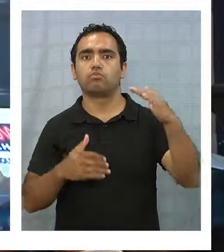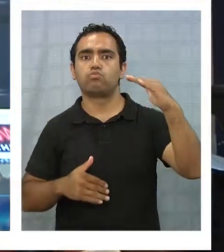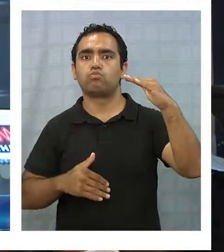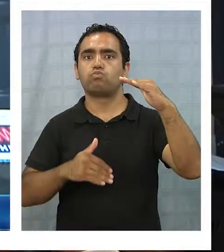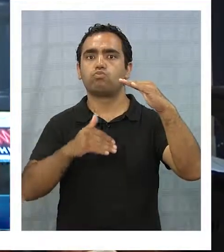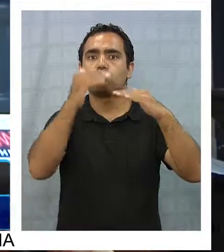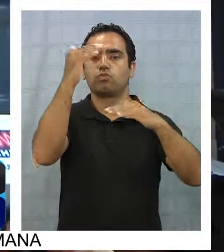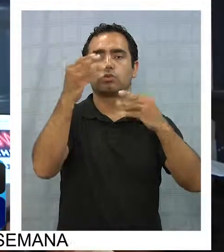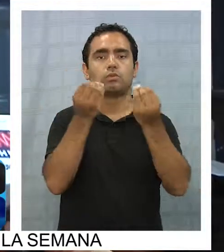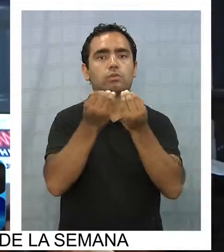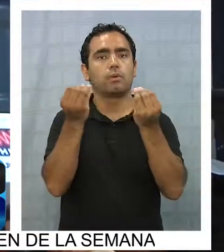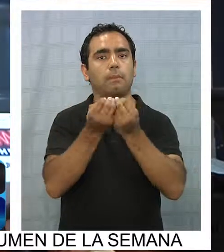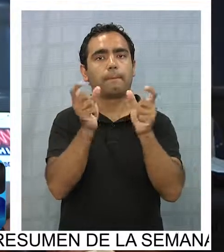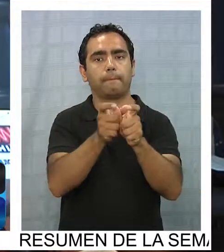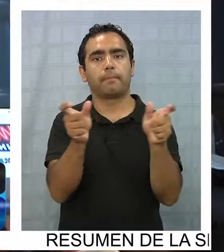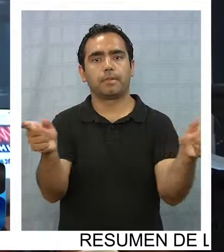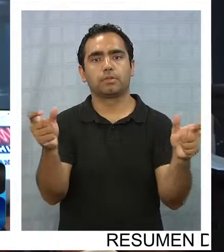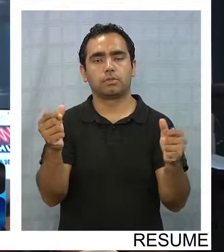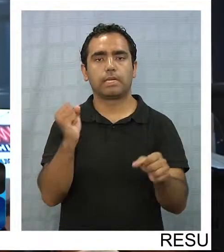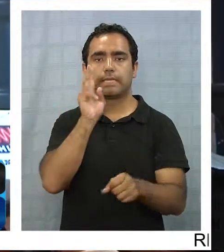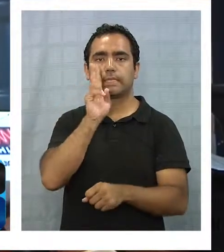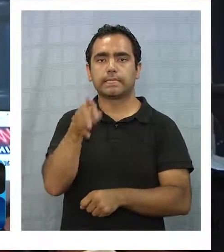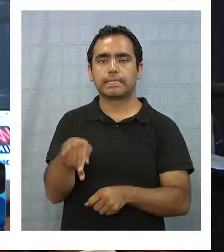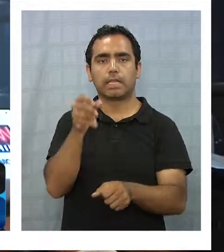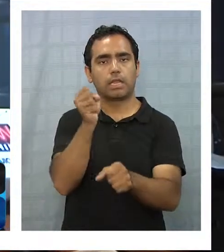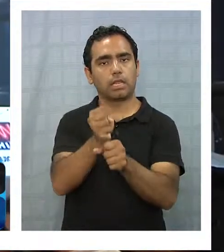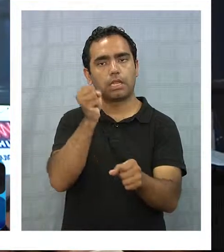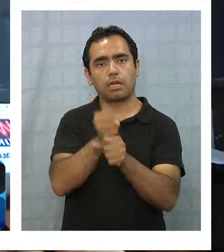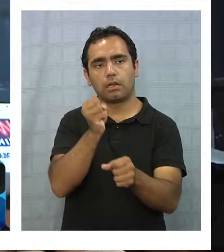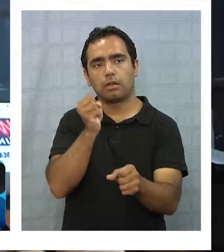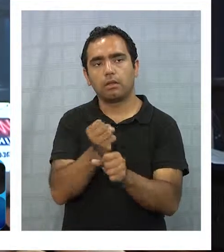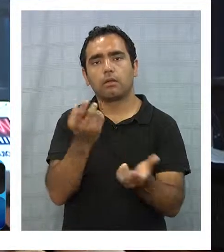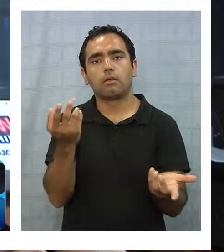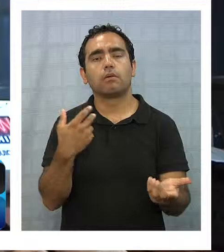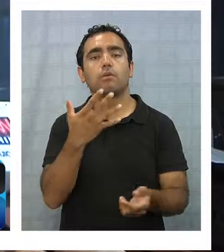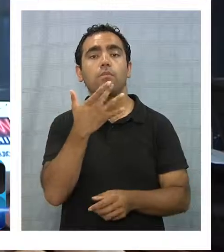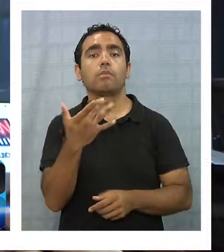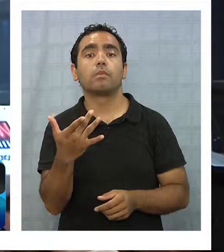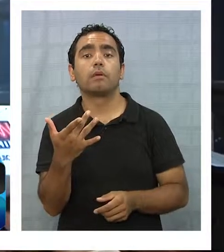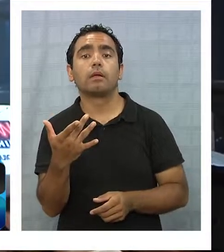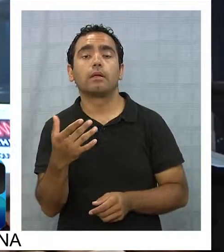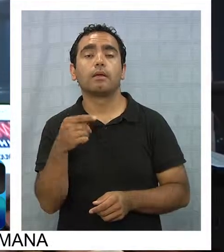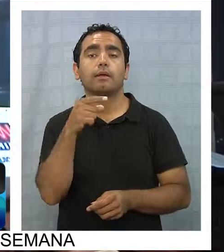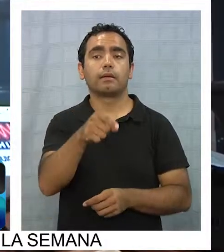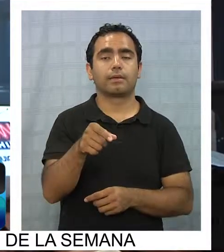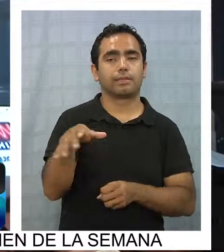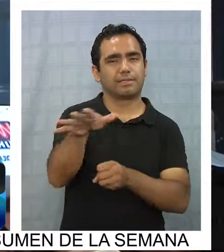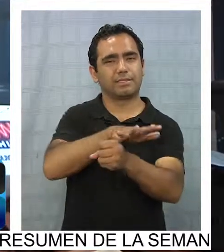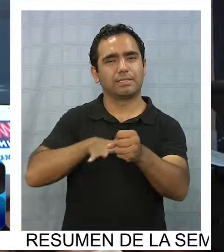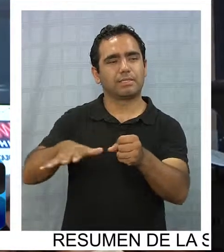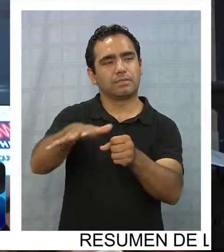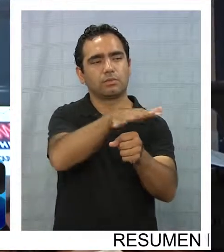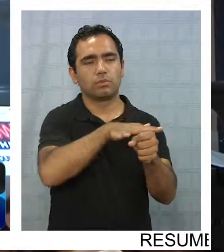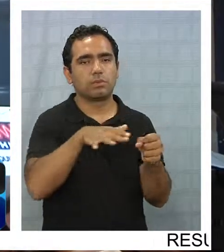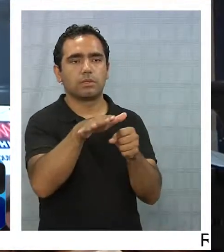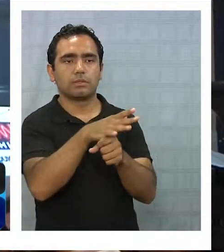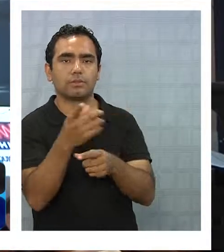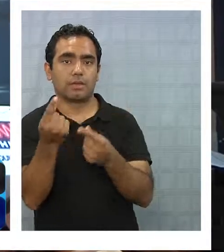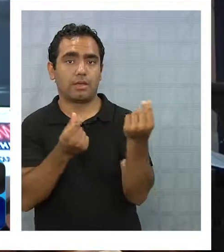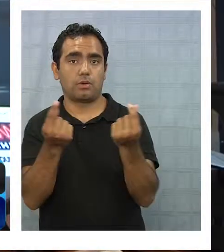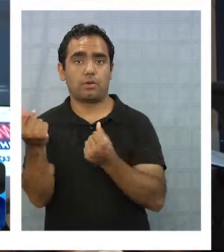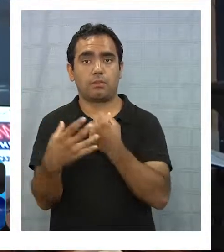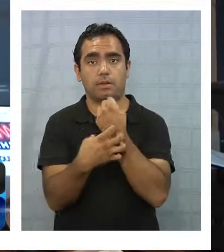una alta cantidad de personas que han dejado de trabajar producto de todos los acontecimientos externos que ha enfrentado nuestra economía